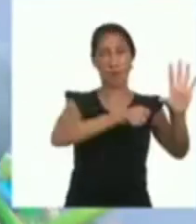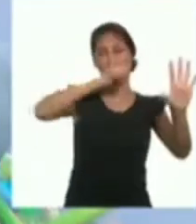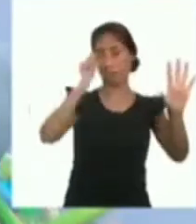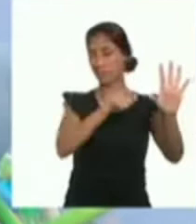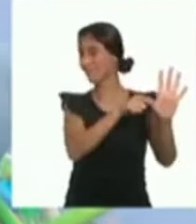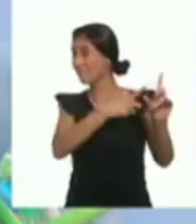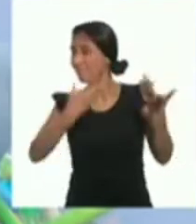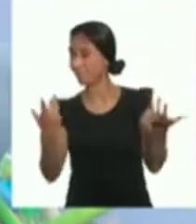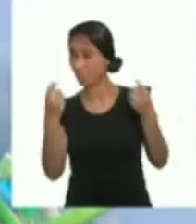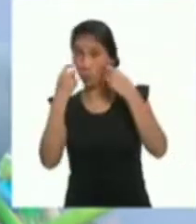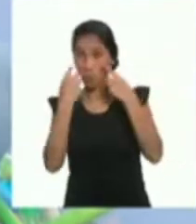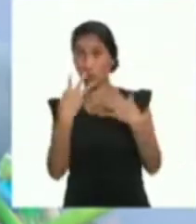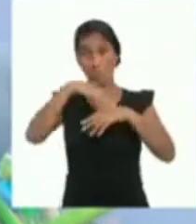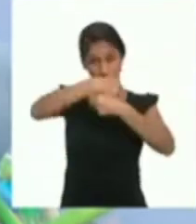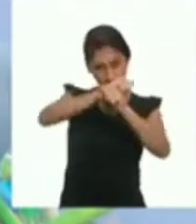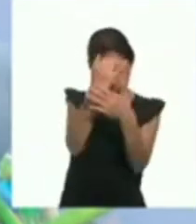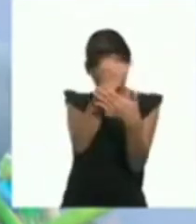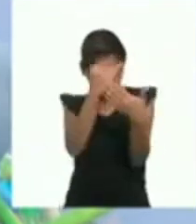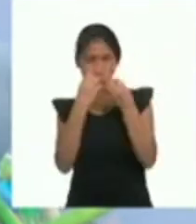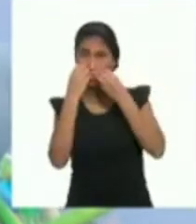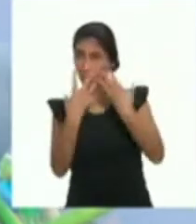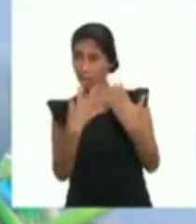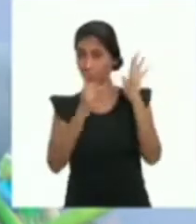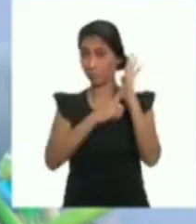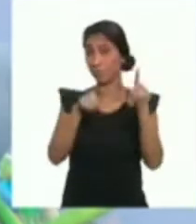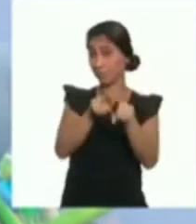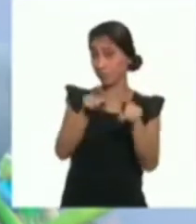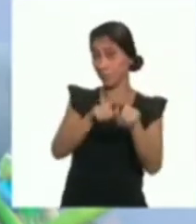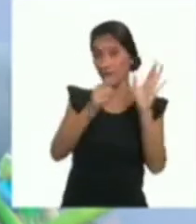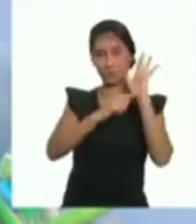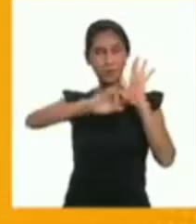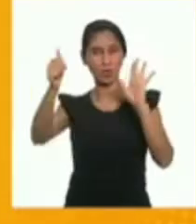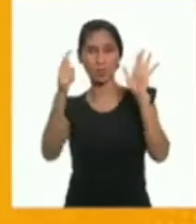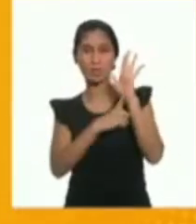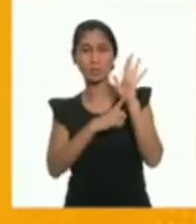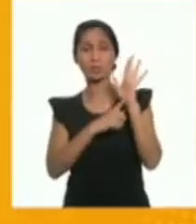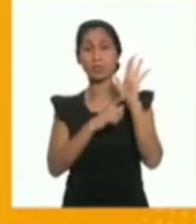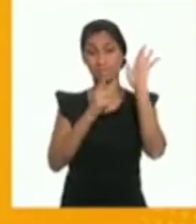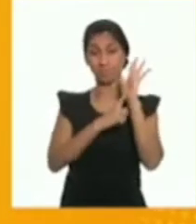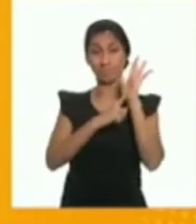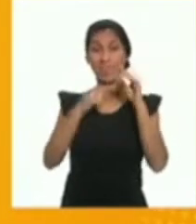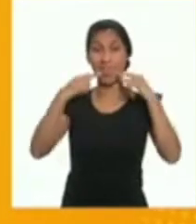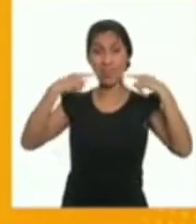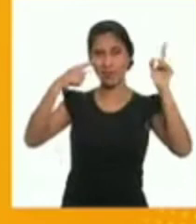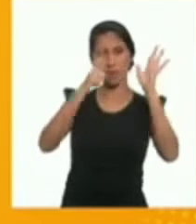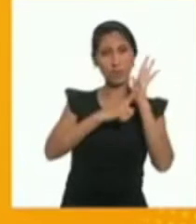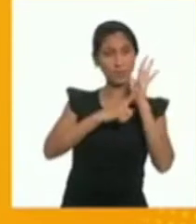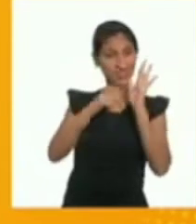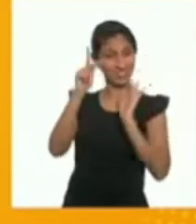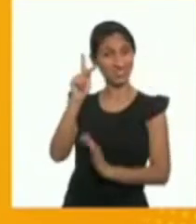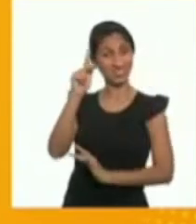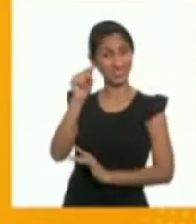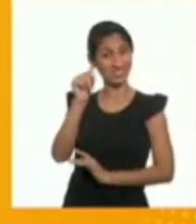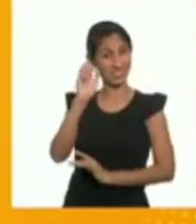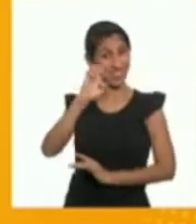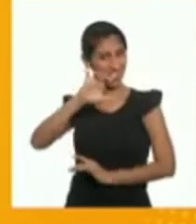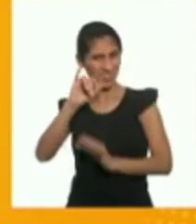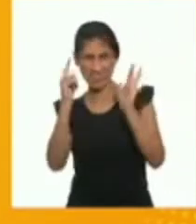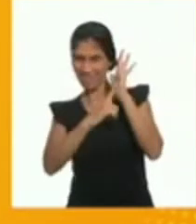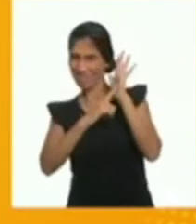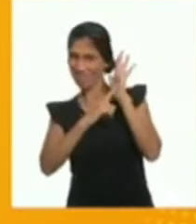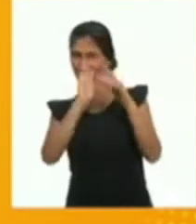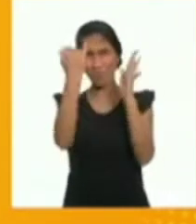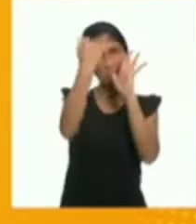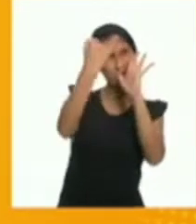tener una representación así en una obra de arte. Y acá también tengo un collage del artista Kelly Alfaro. Es muy hermoso.